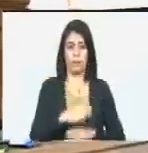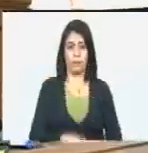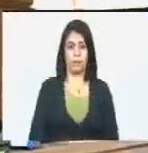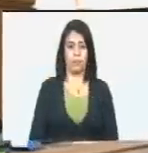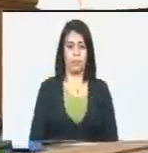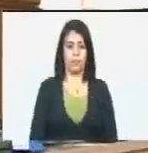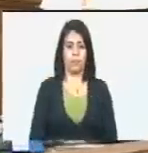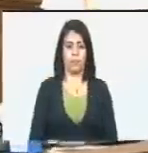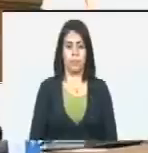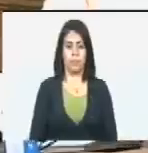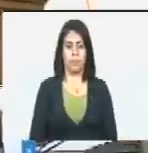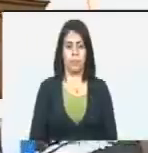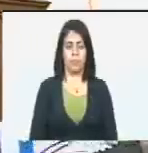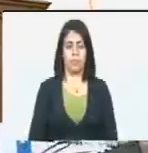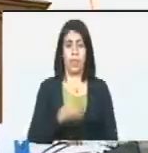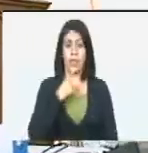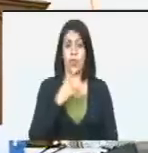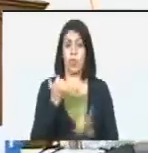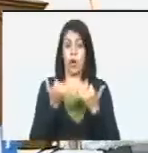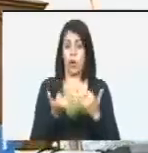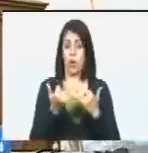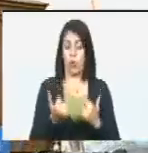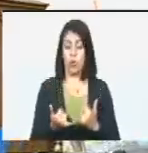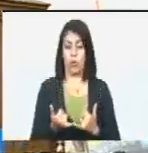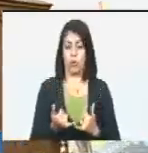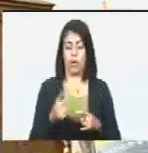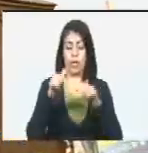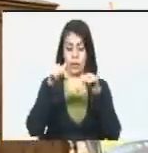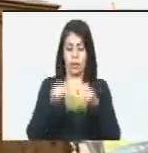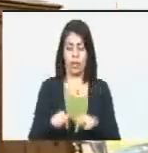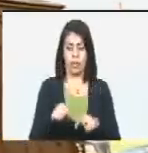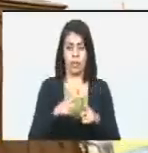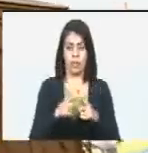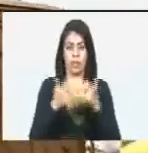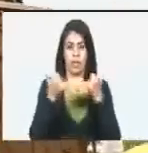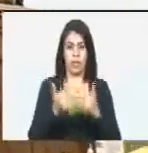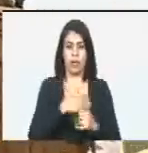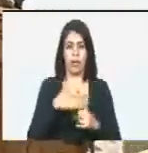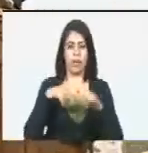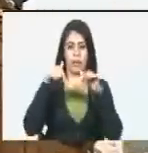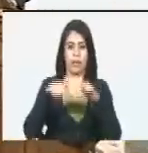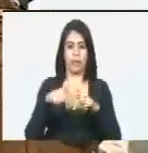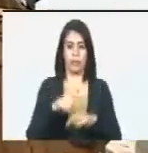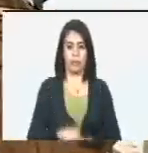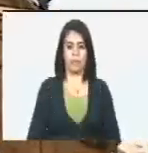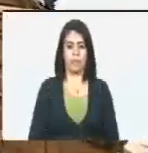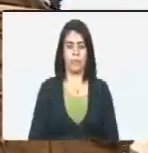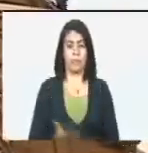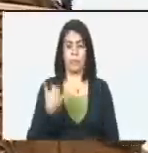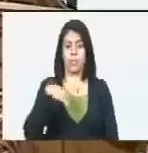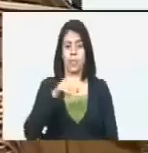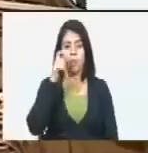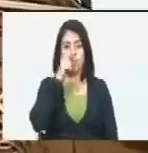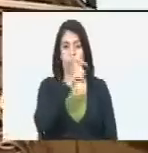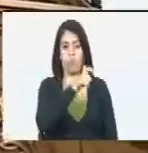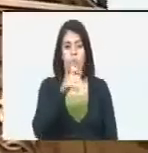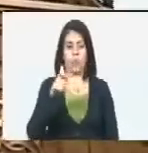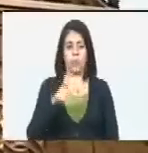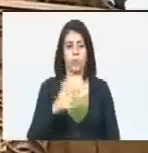Y le dijo, por ahora, aquí estoy, por ahora aquí estoy, mientras el pueblo ya